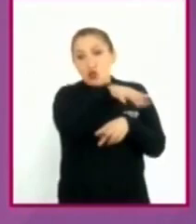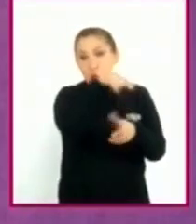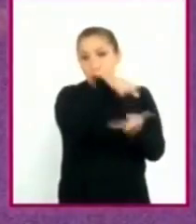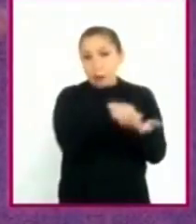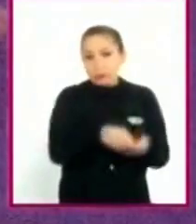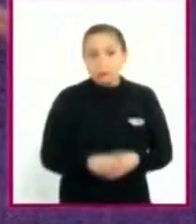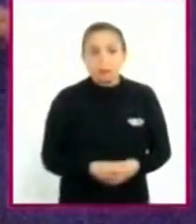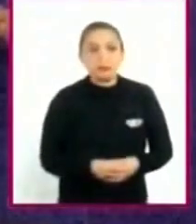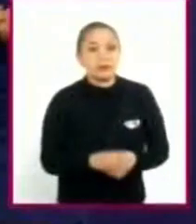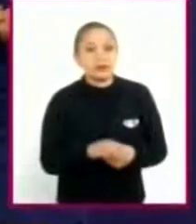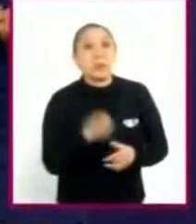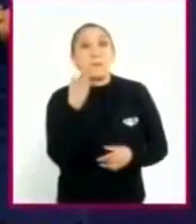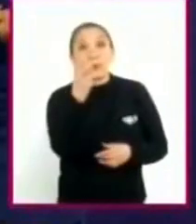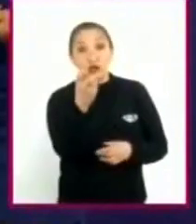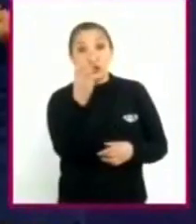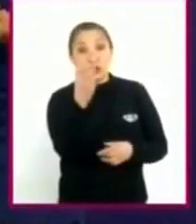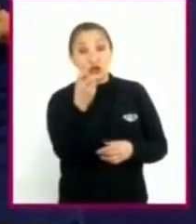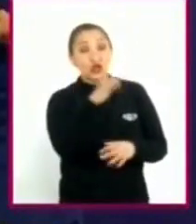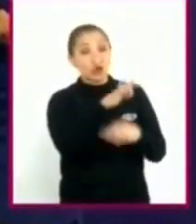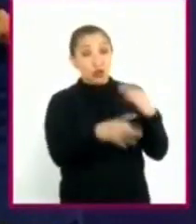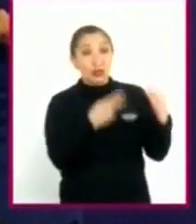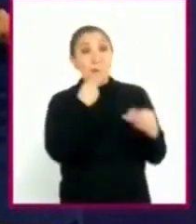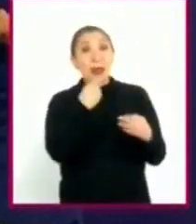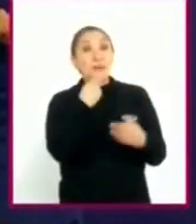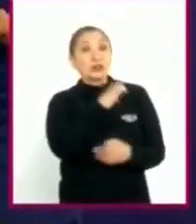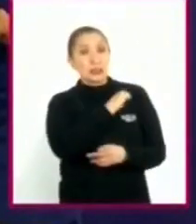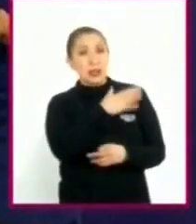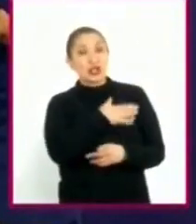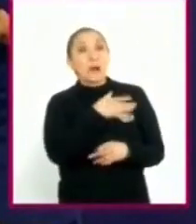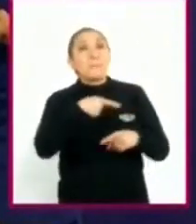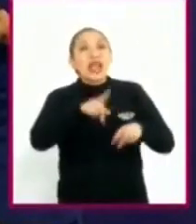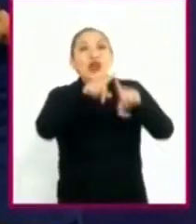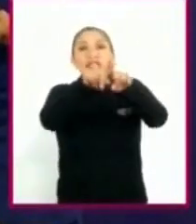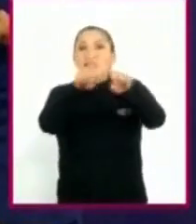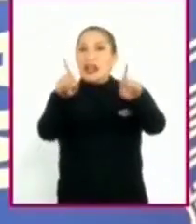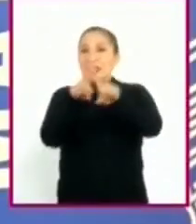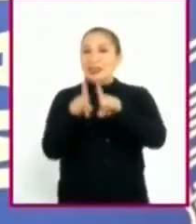territorio. Por ello es que todos hablamos español, pero diferente.